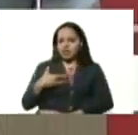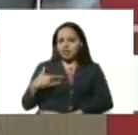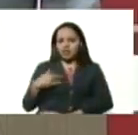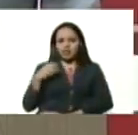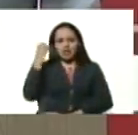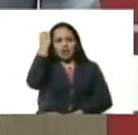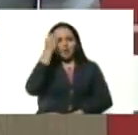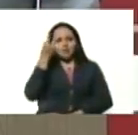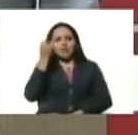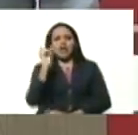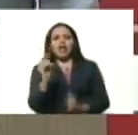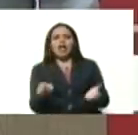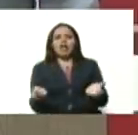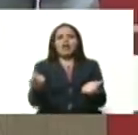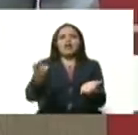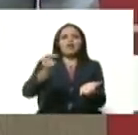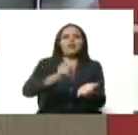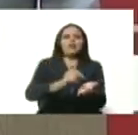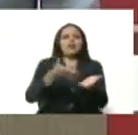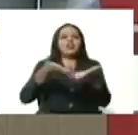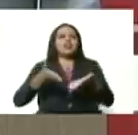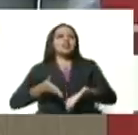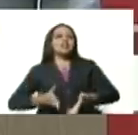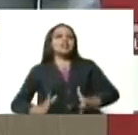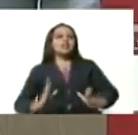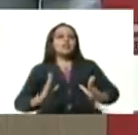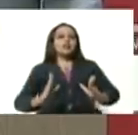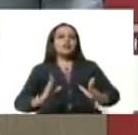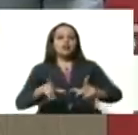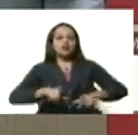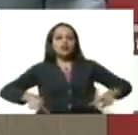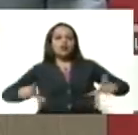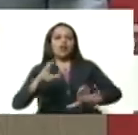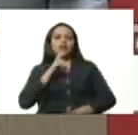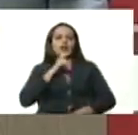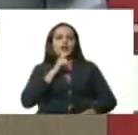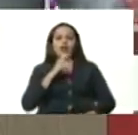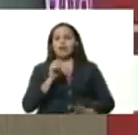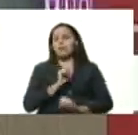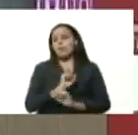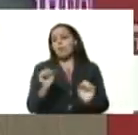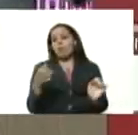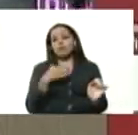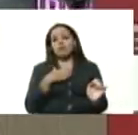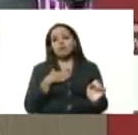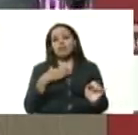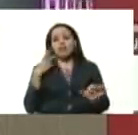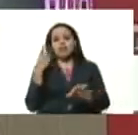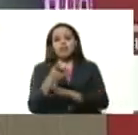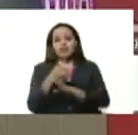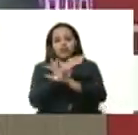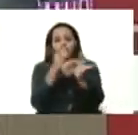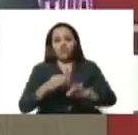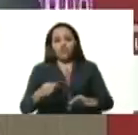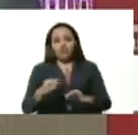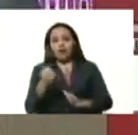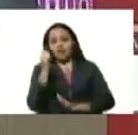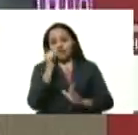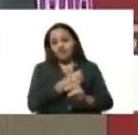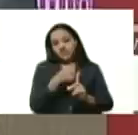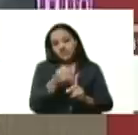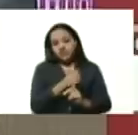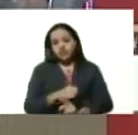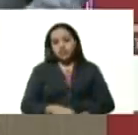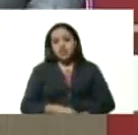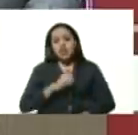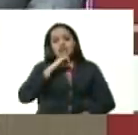sido ungido por la cuna de oro en la que nació, imposible que no sea sino por medios violentos. Y por medios violentos la historia y